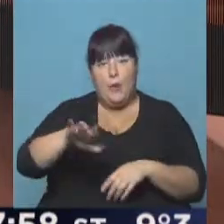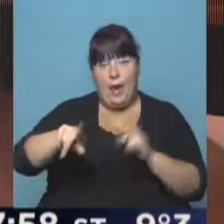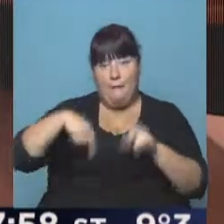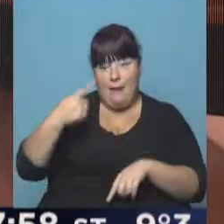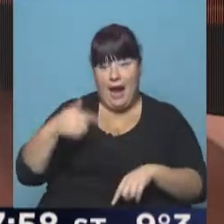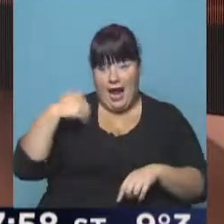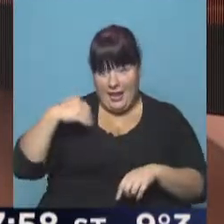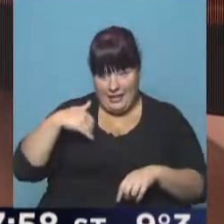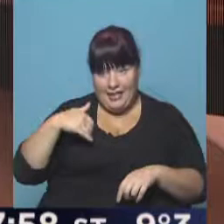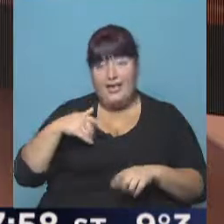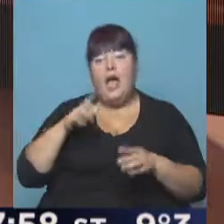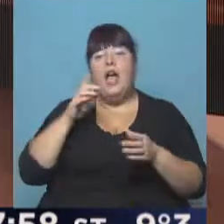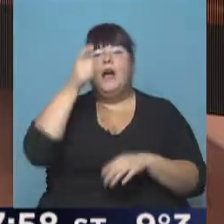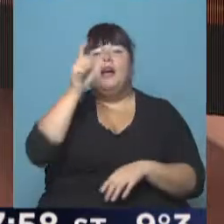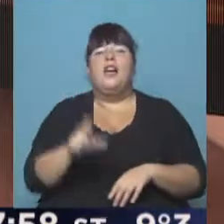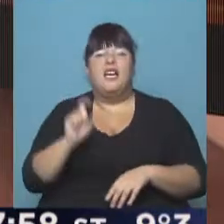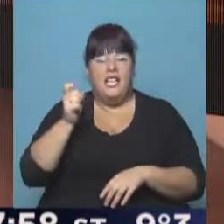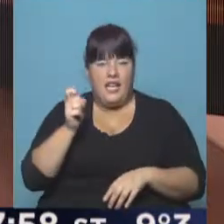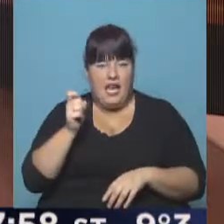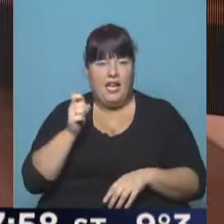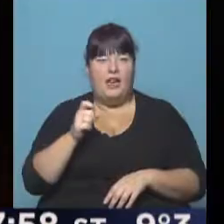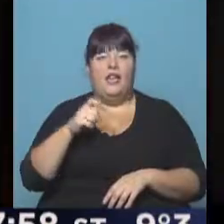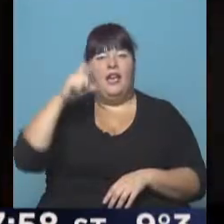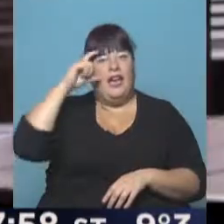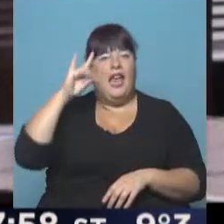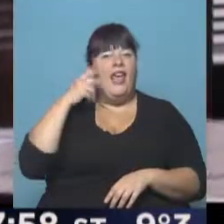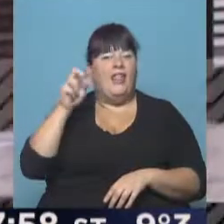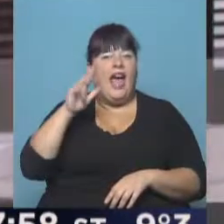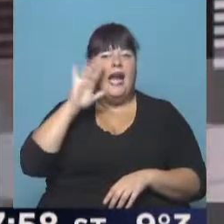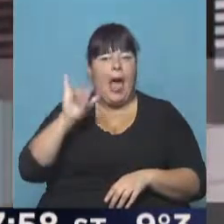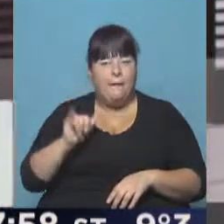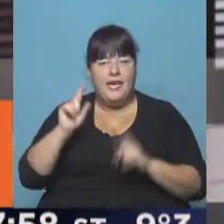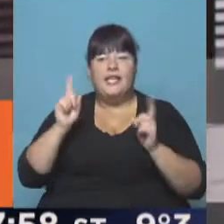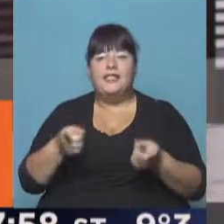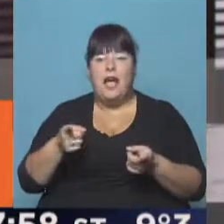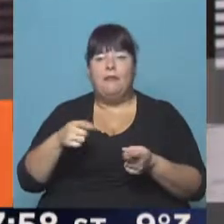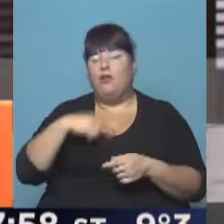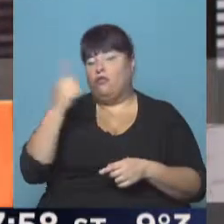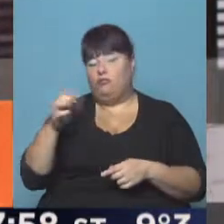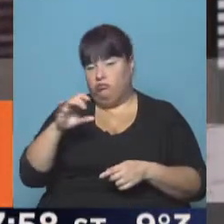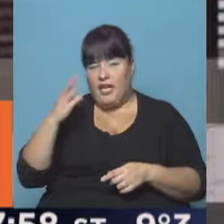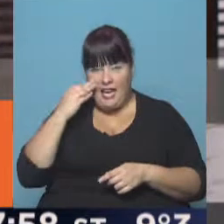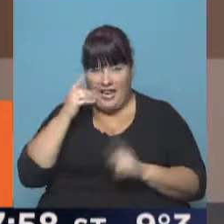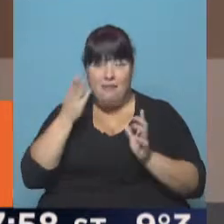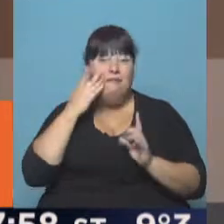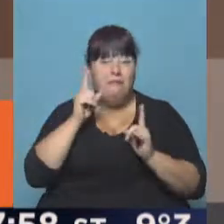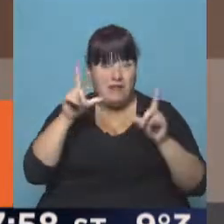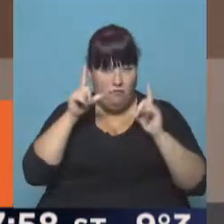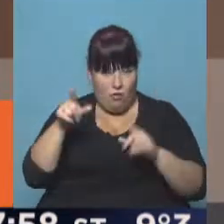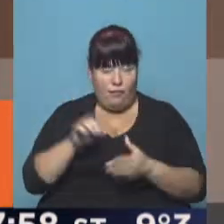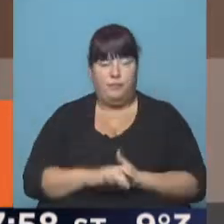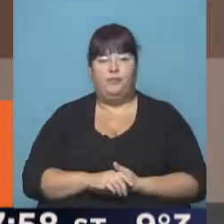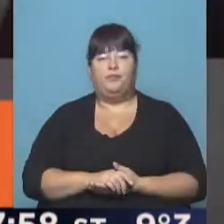en la Argentina, que tiene como protagonistas a Edgar Ramírez y también a Matthew McConaughey, a quien tenés ahora en